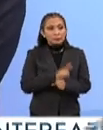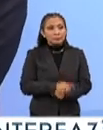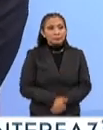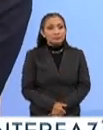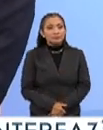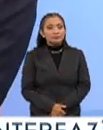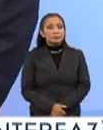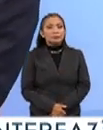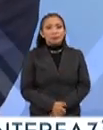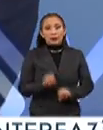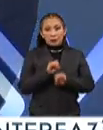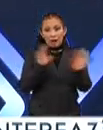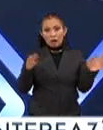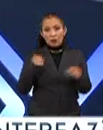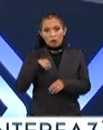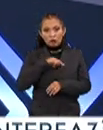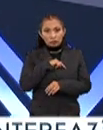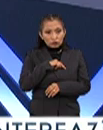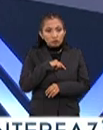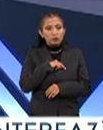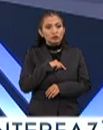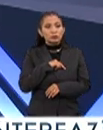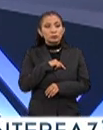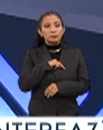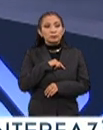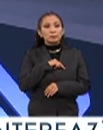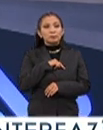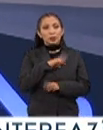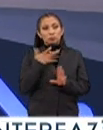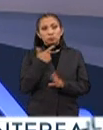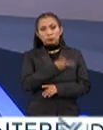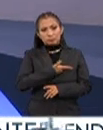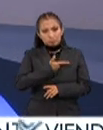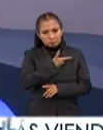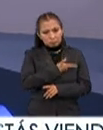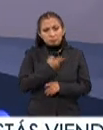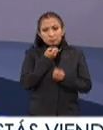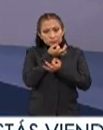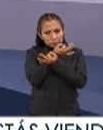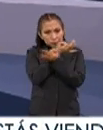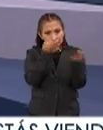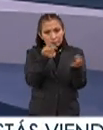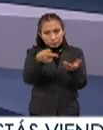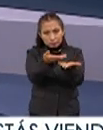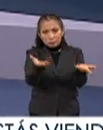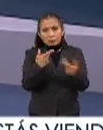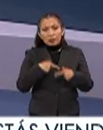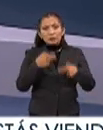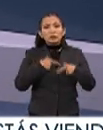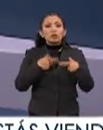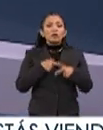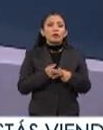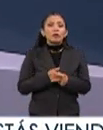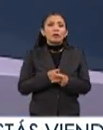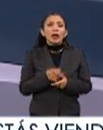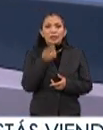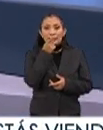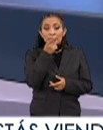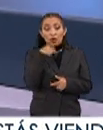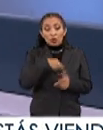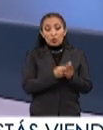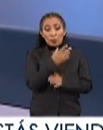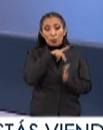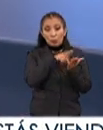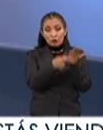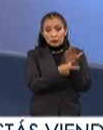días. Buenos días. Así es, pues estamos con mucho gusto compartiendo con la gente que se abre este